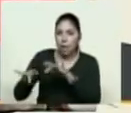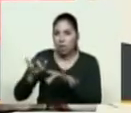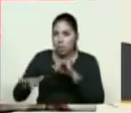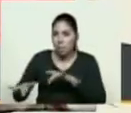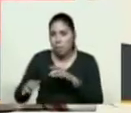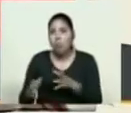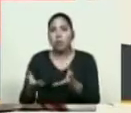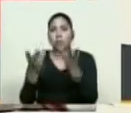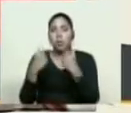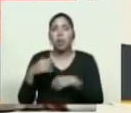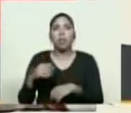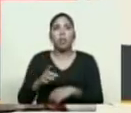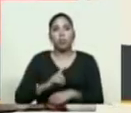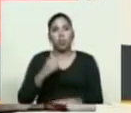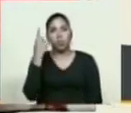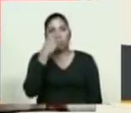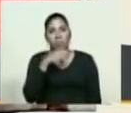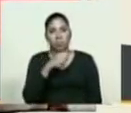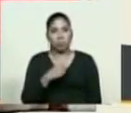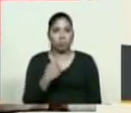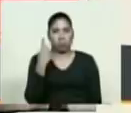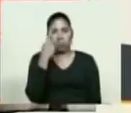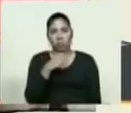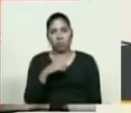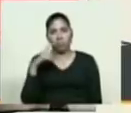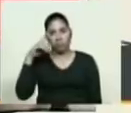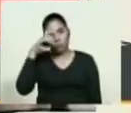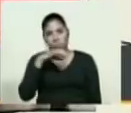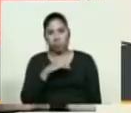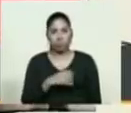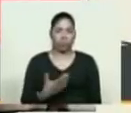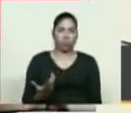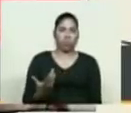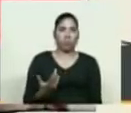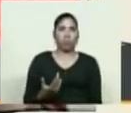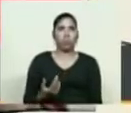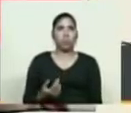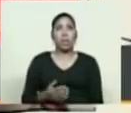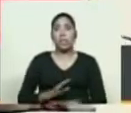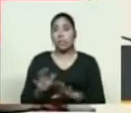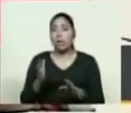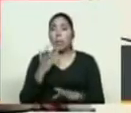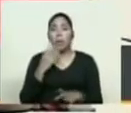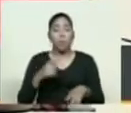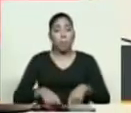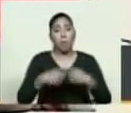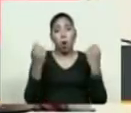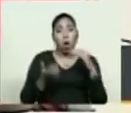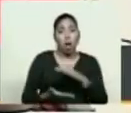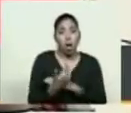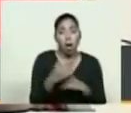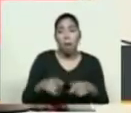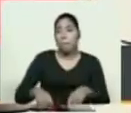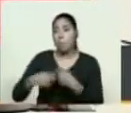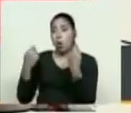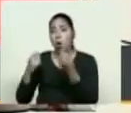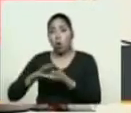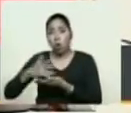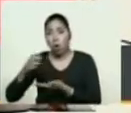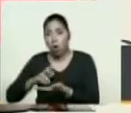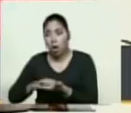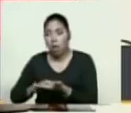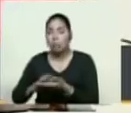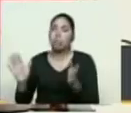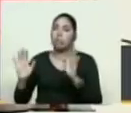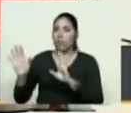inscribir. Ahí no hay malas caras. No, se dañó la computadora, se dañó la impresora, ya la vamos a arreglar. Es un trabajo de equipo, un trabajo que,